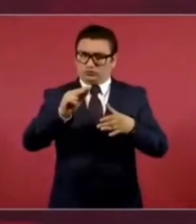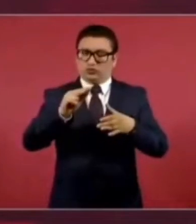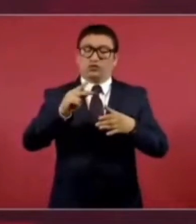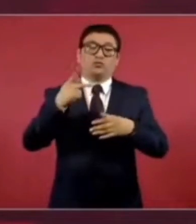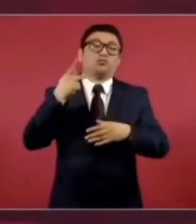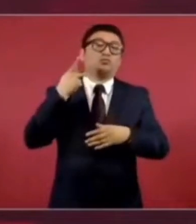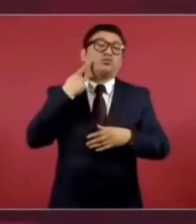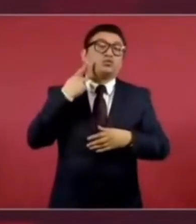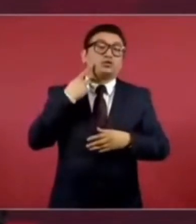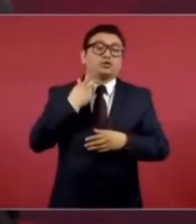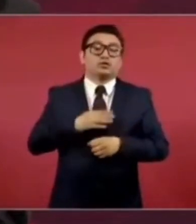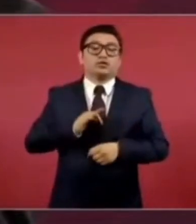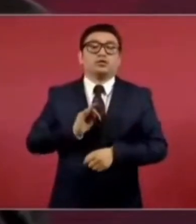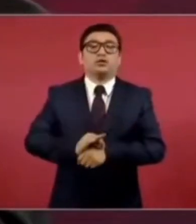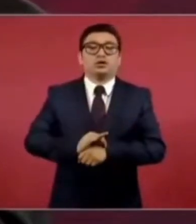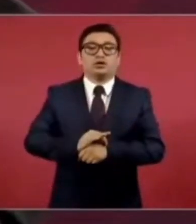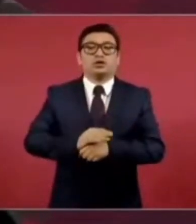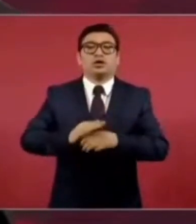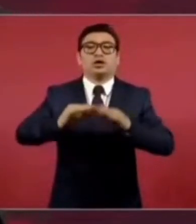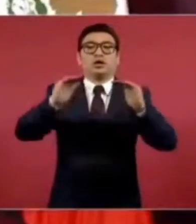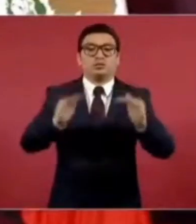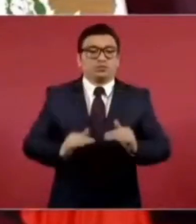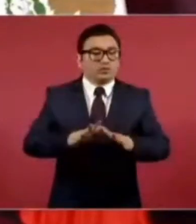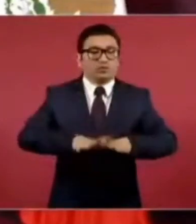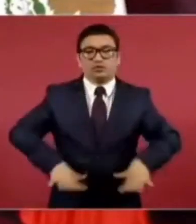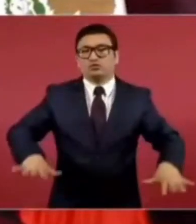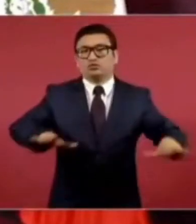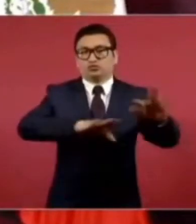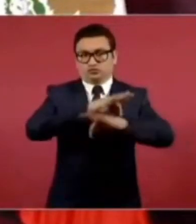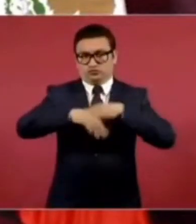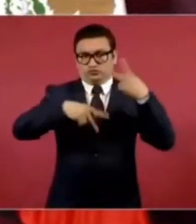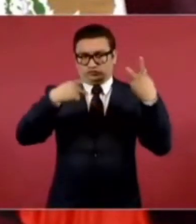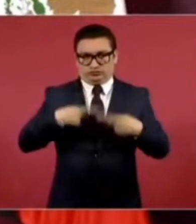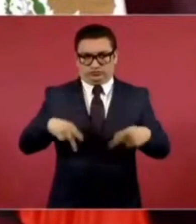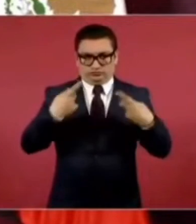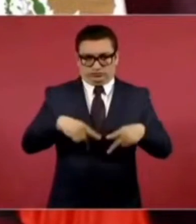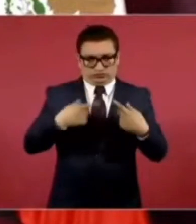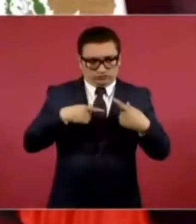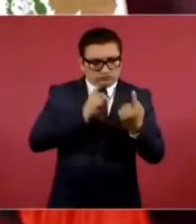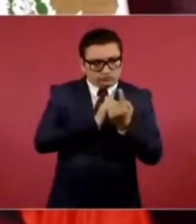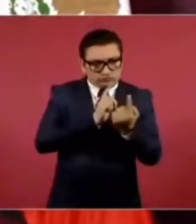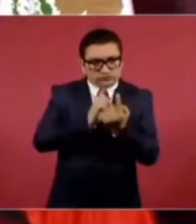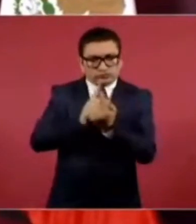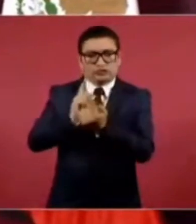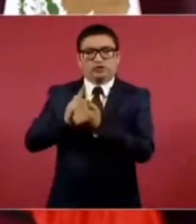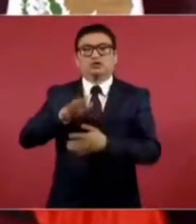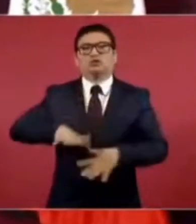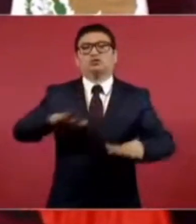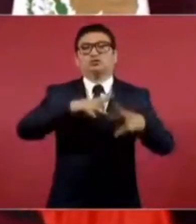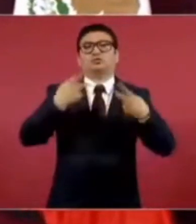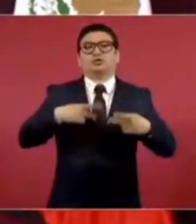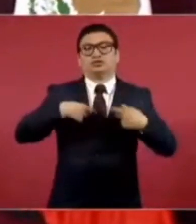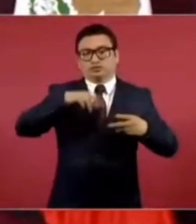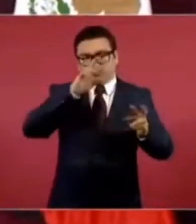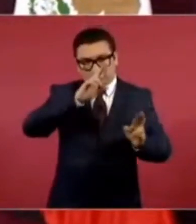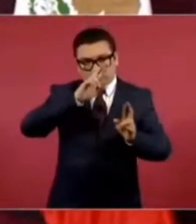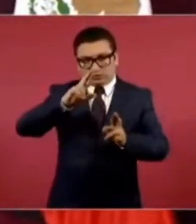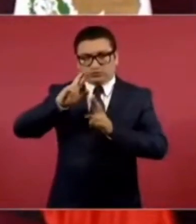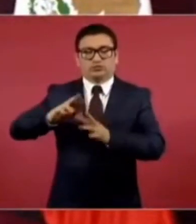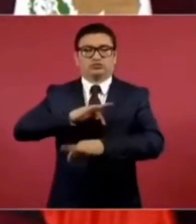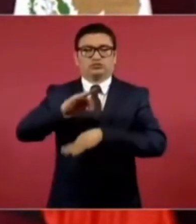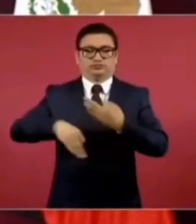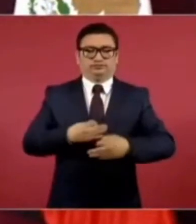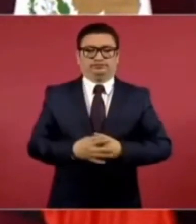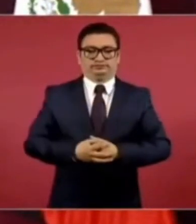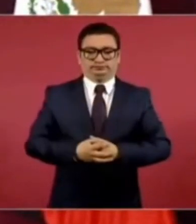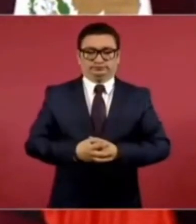hace abajo, en el territorio, con la gente, respetando al pueblo.